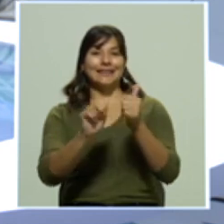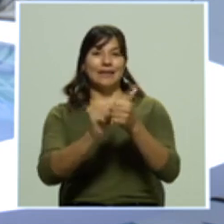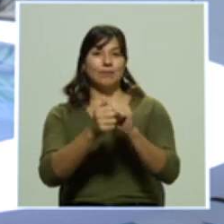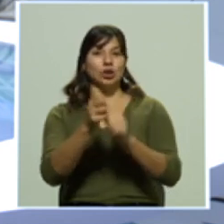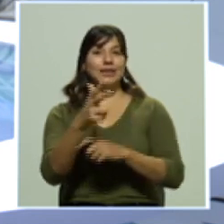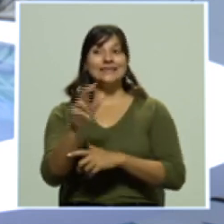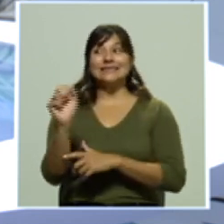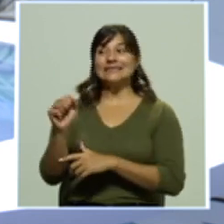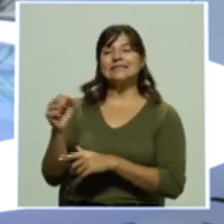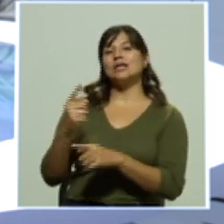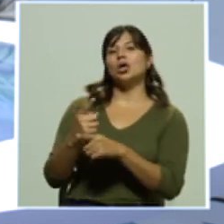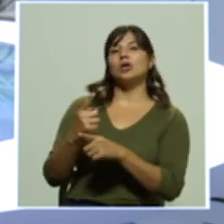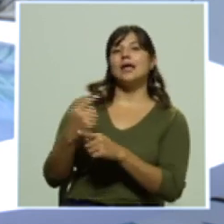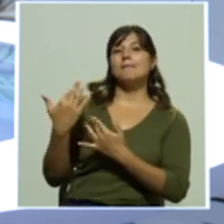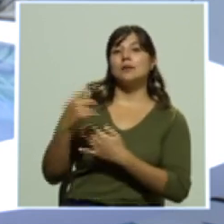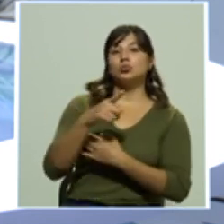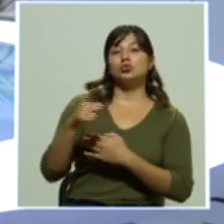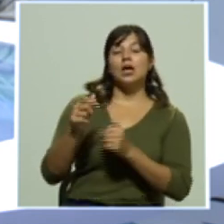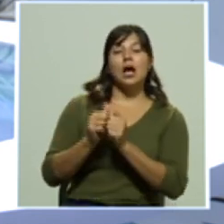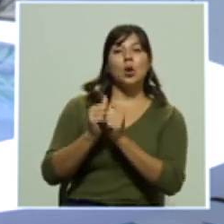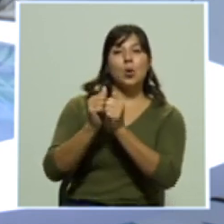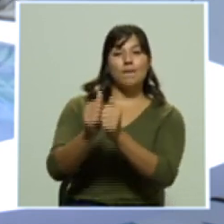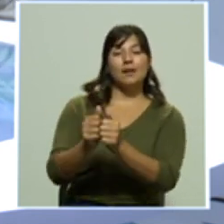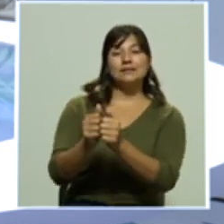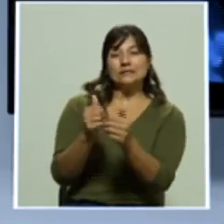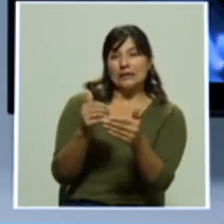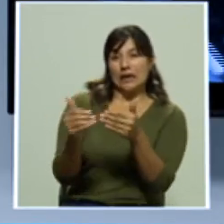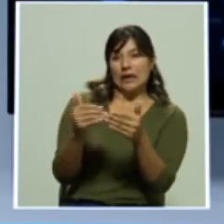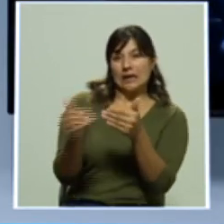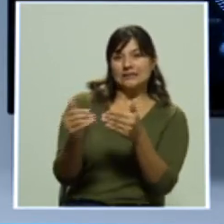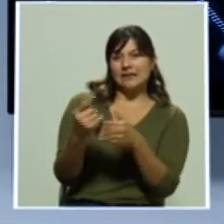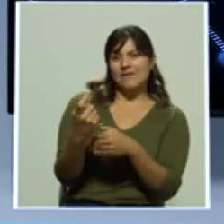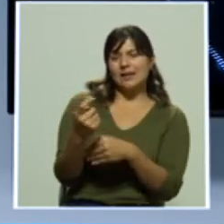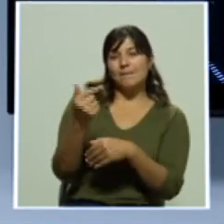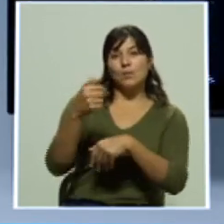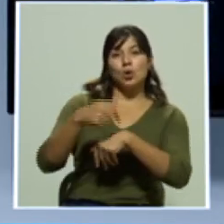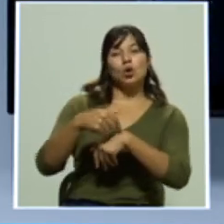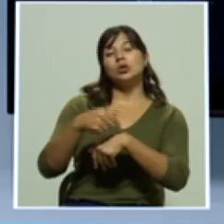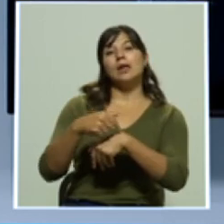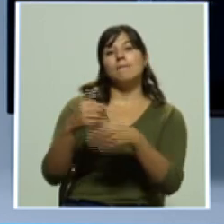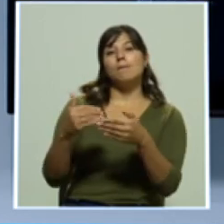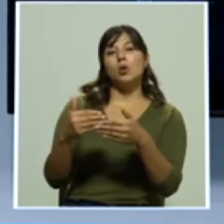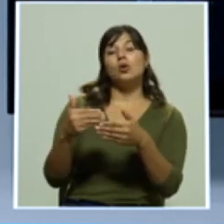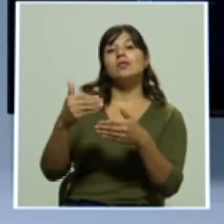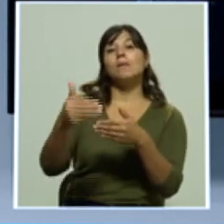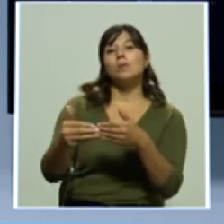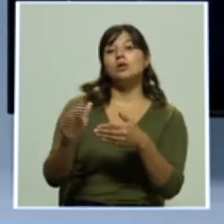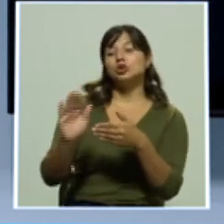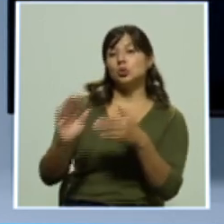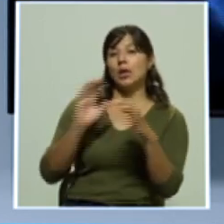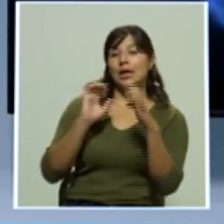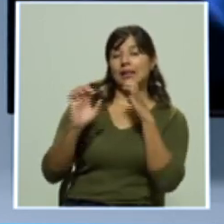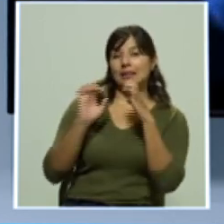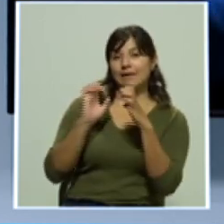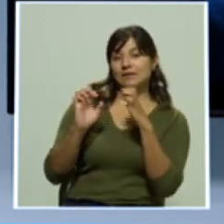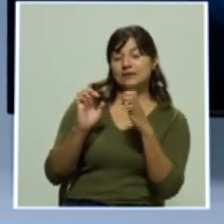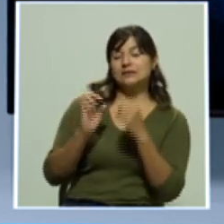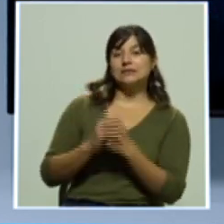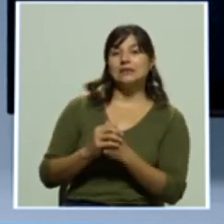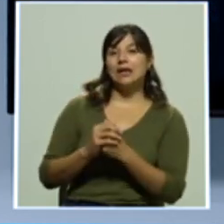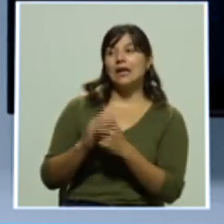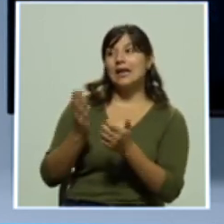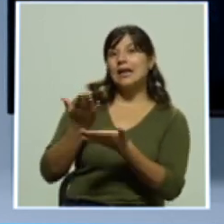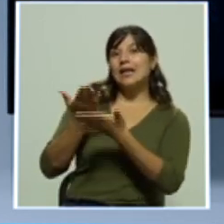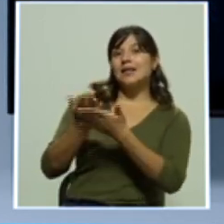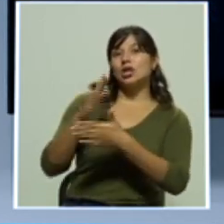13. Sí, señor. Esperamos que nos acompañen en cuestión de un ratito, de unos minutos, después de que don Ernesto pues les dé todas